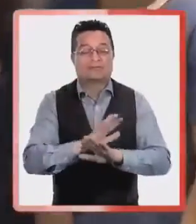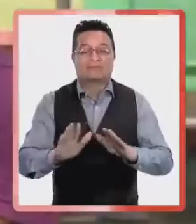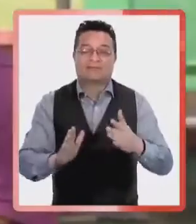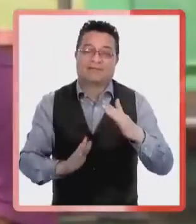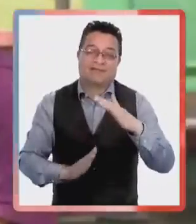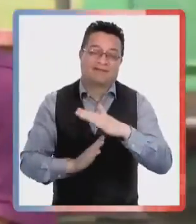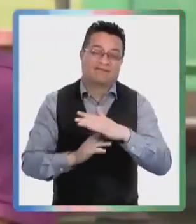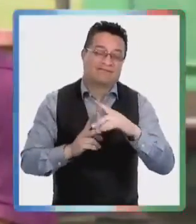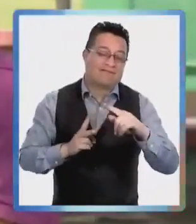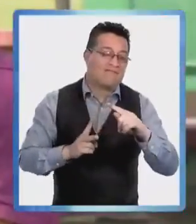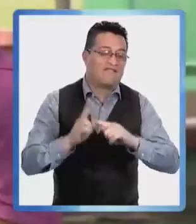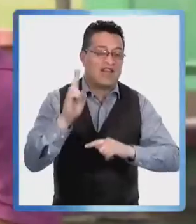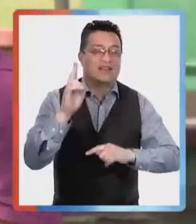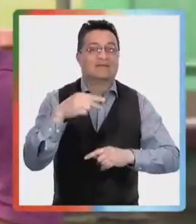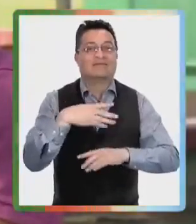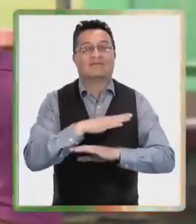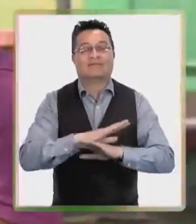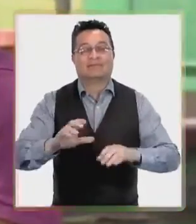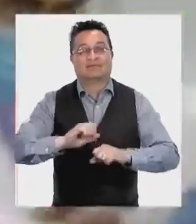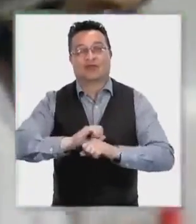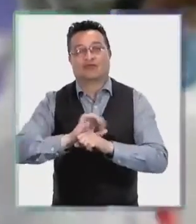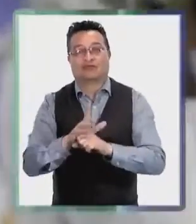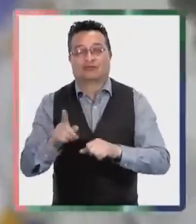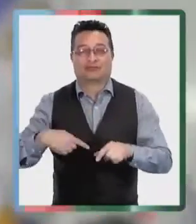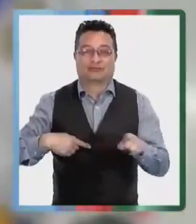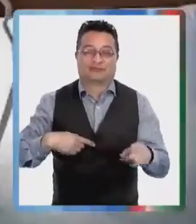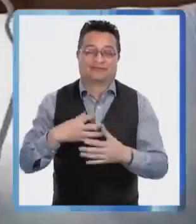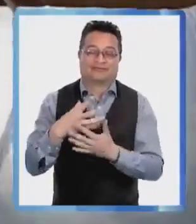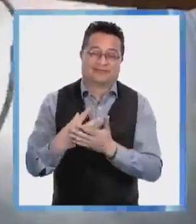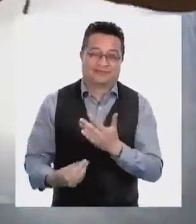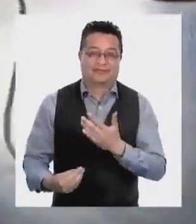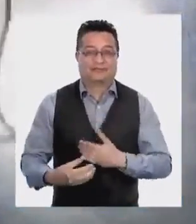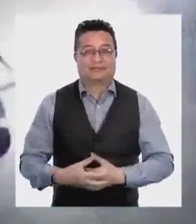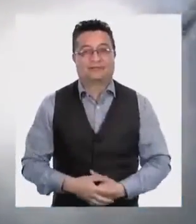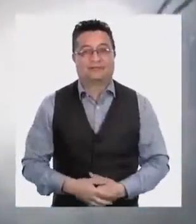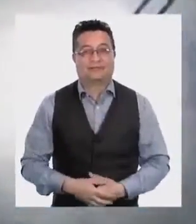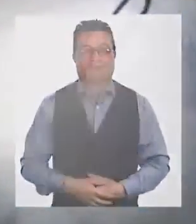punto final a la crisis sanitaria por COVID-19.